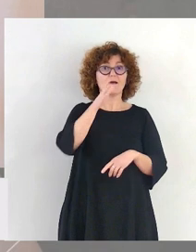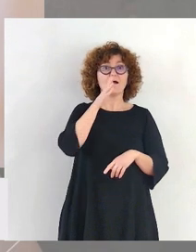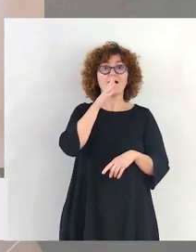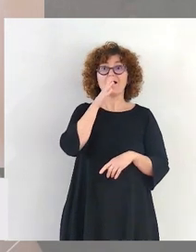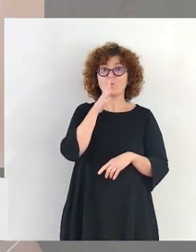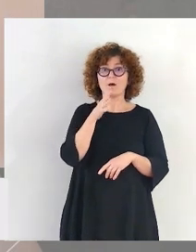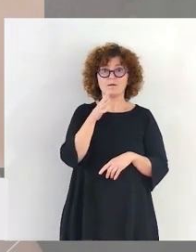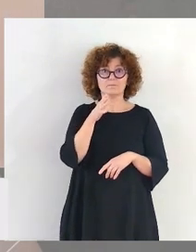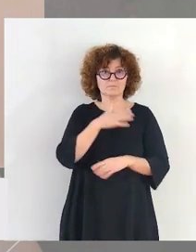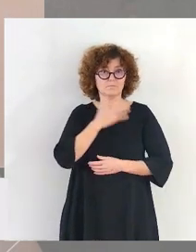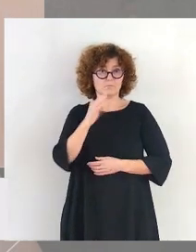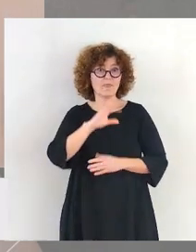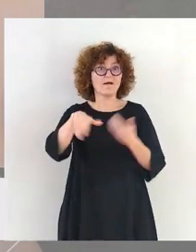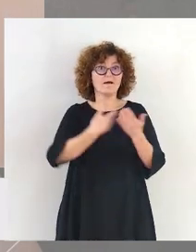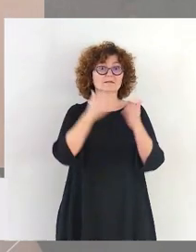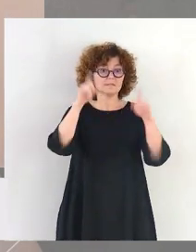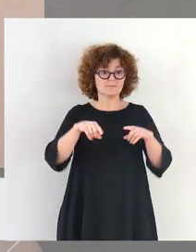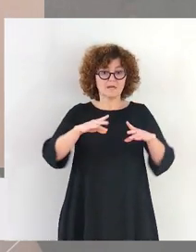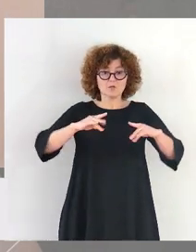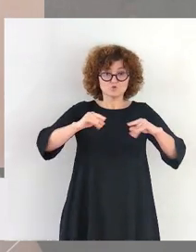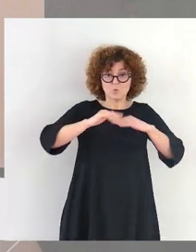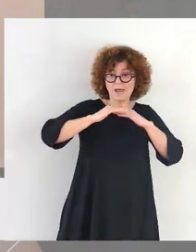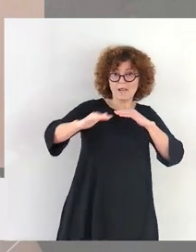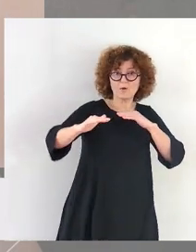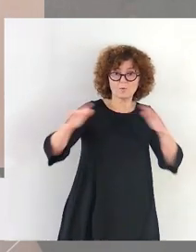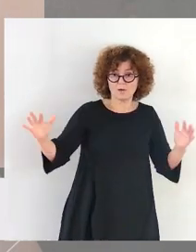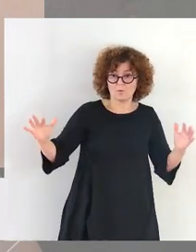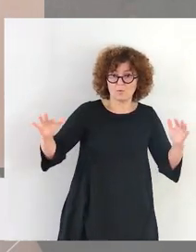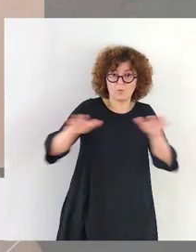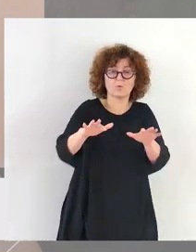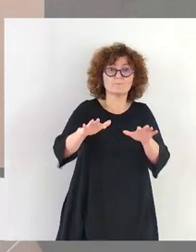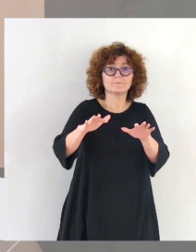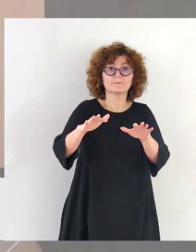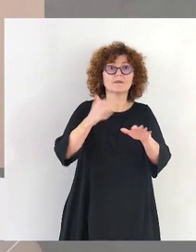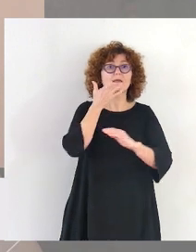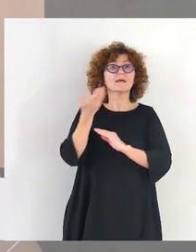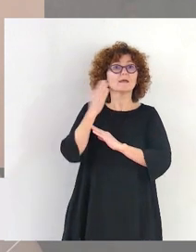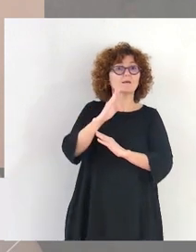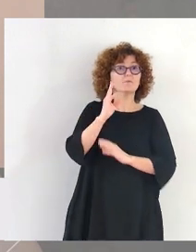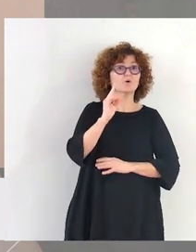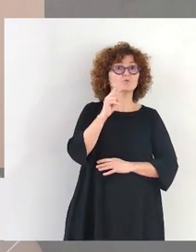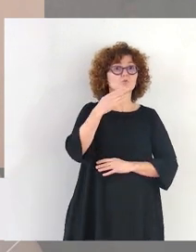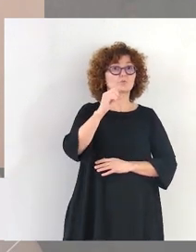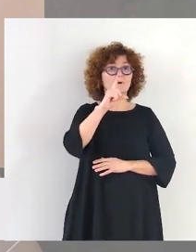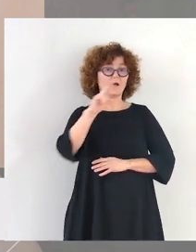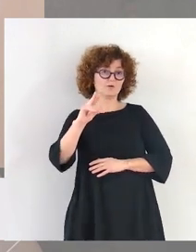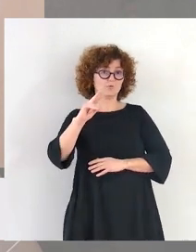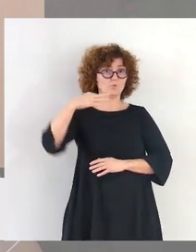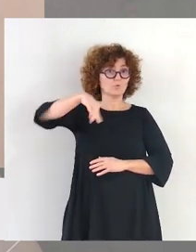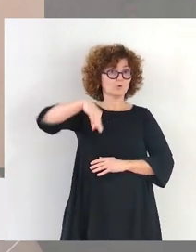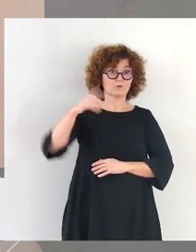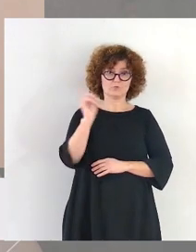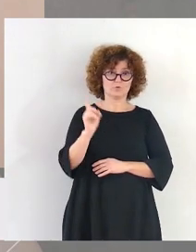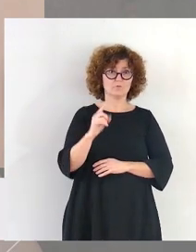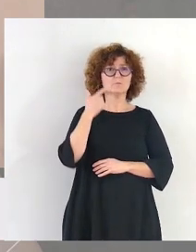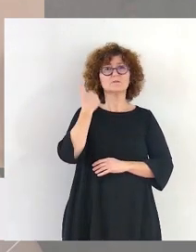incluso provoca la pérdida física de suelo El ejemplo de tubalu no es el único la oficina internacional para las migraciones